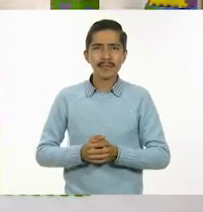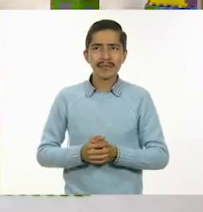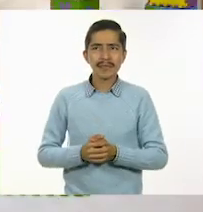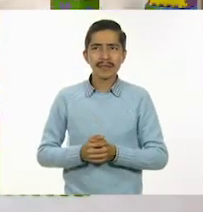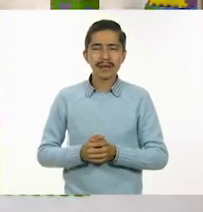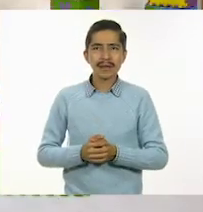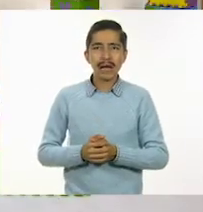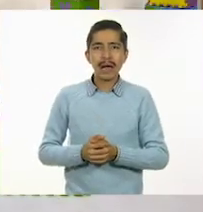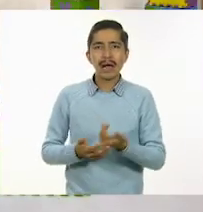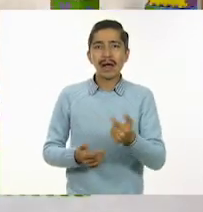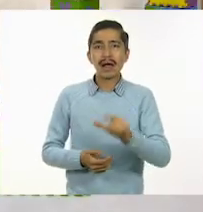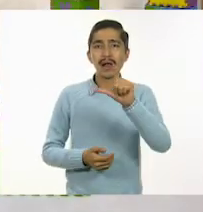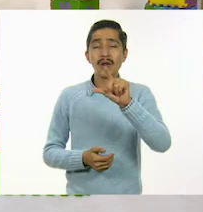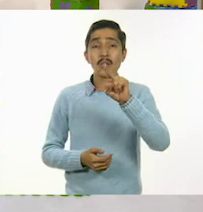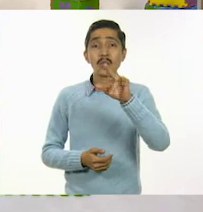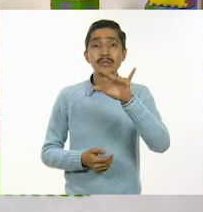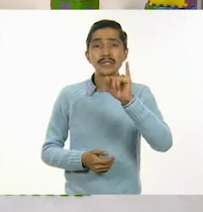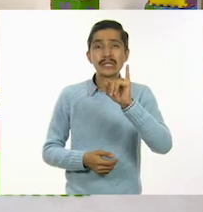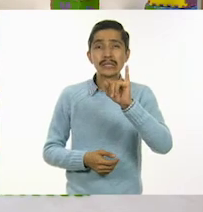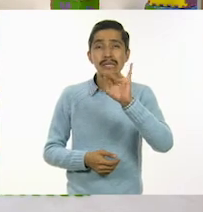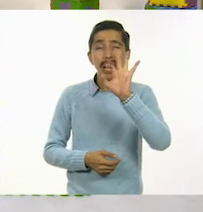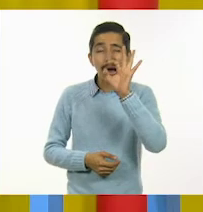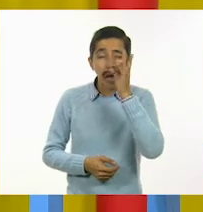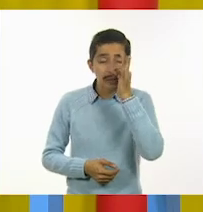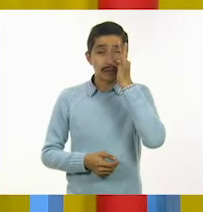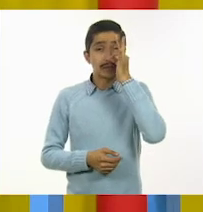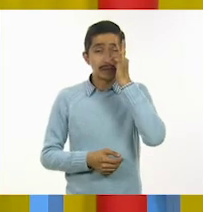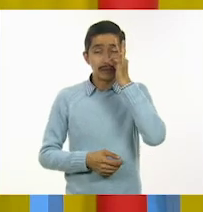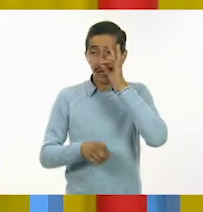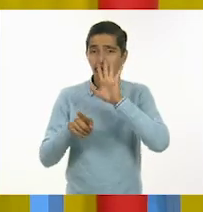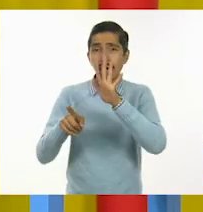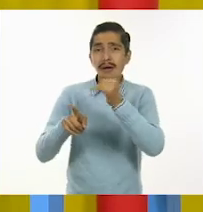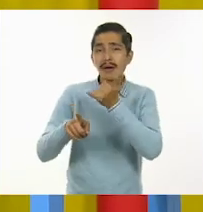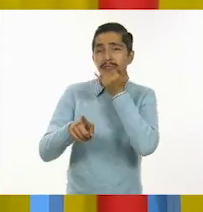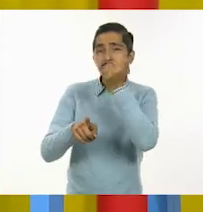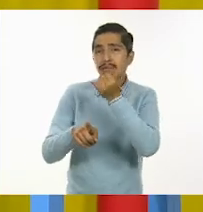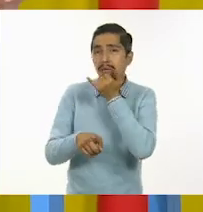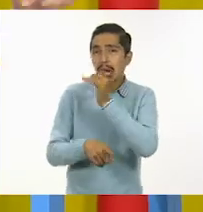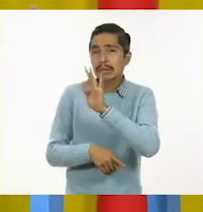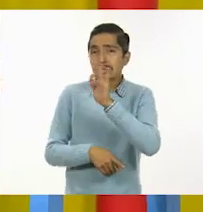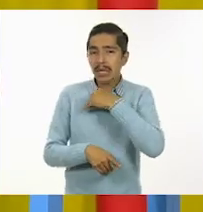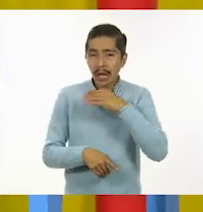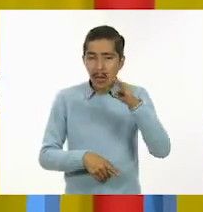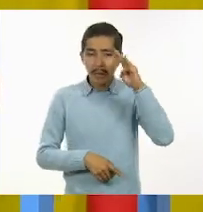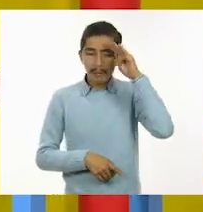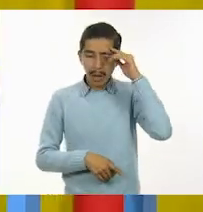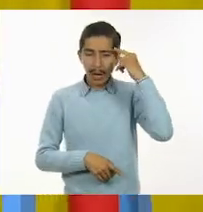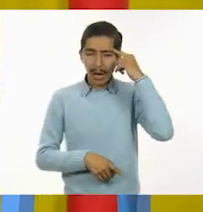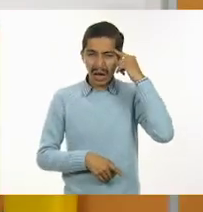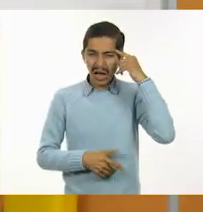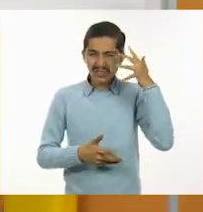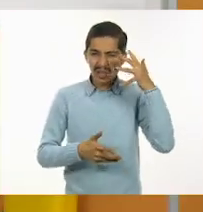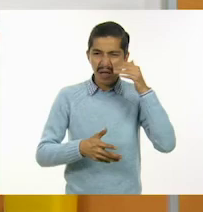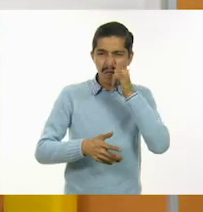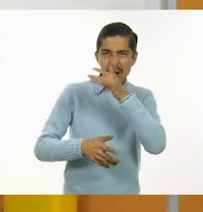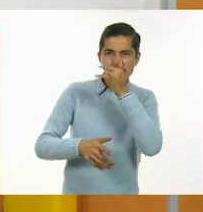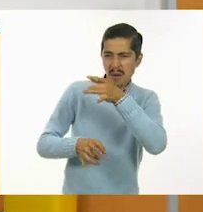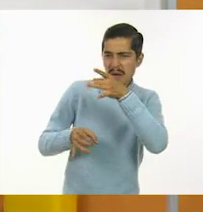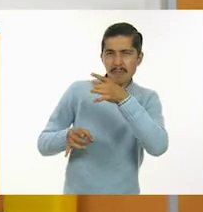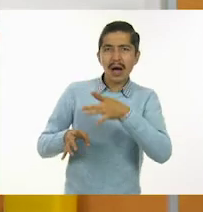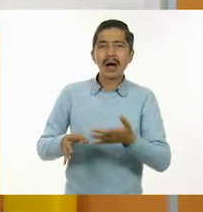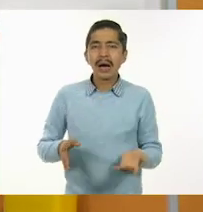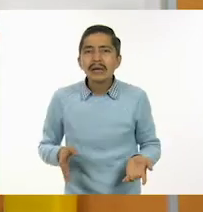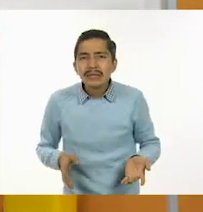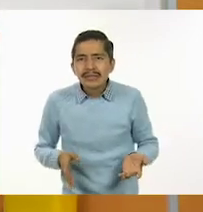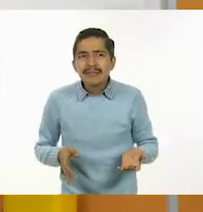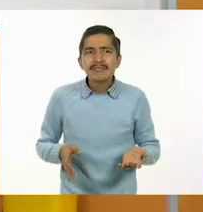¡Chin! Lucy estuvo a punto de cometer un error muy grande si hubiera actuado como pensó hacerlo. Sí.